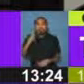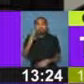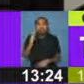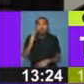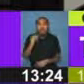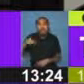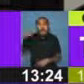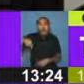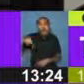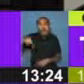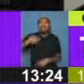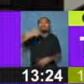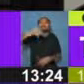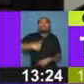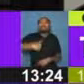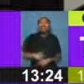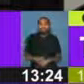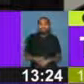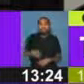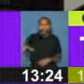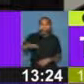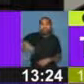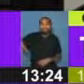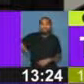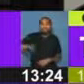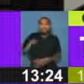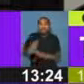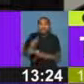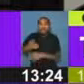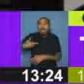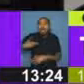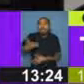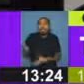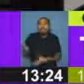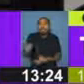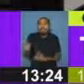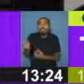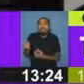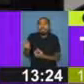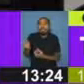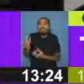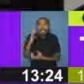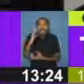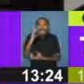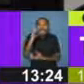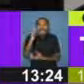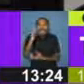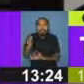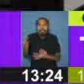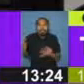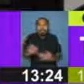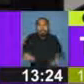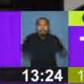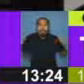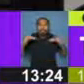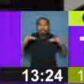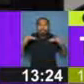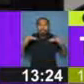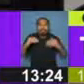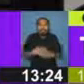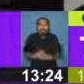que va a la pública también Aprende inglés es decir el desafío del estado provincial de la provincia